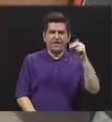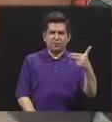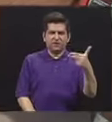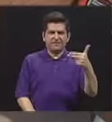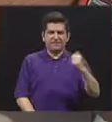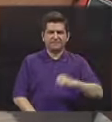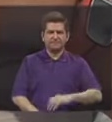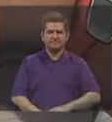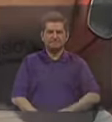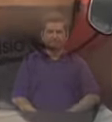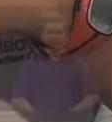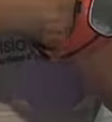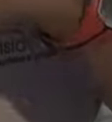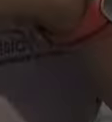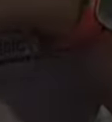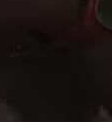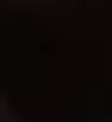informó Alfredo Chávez